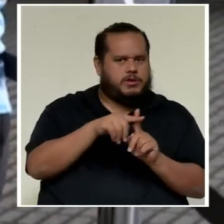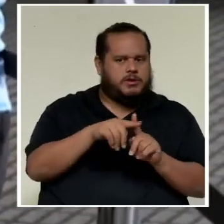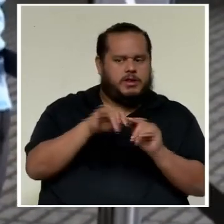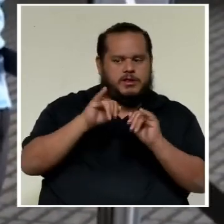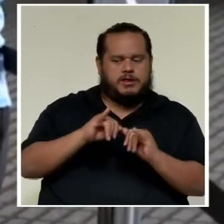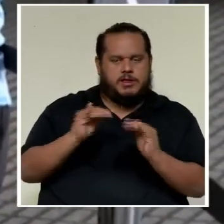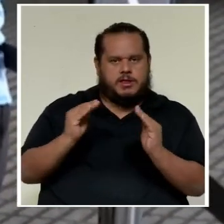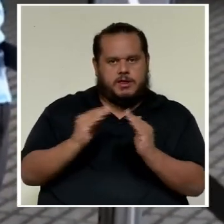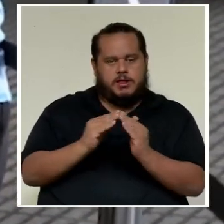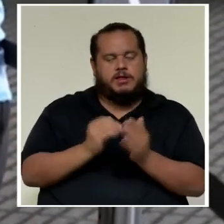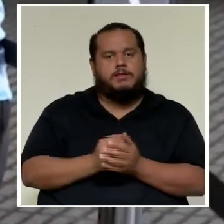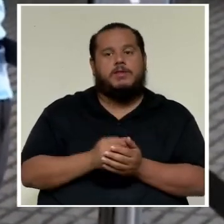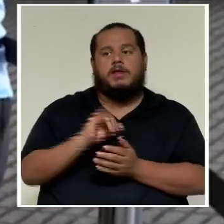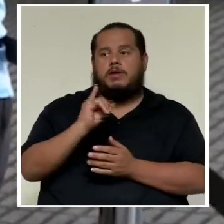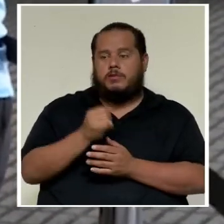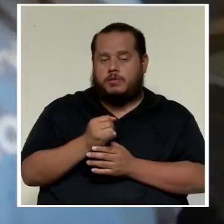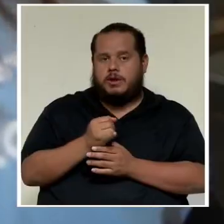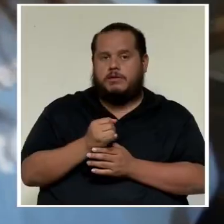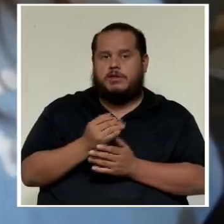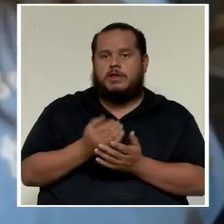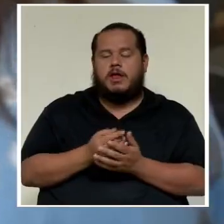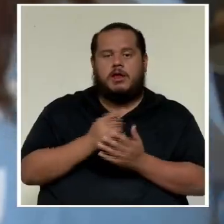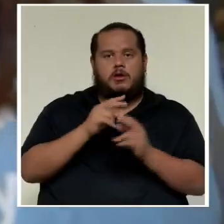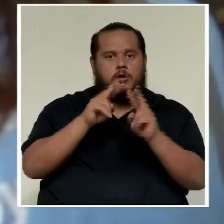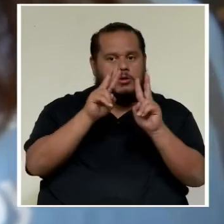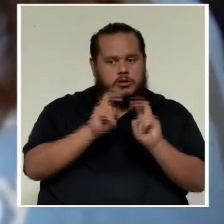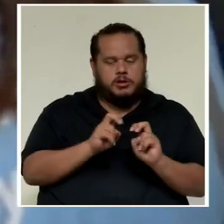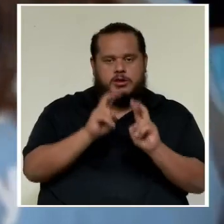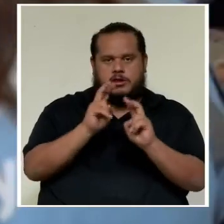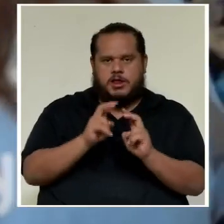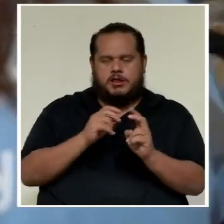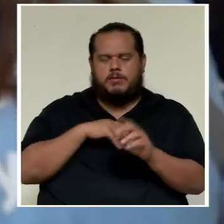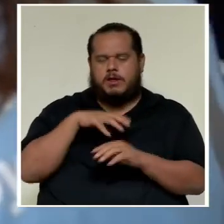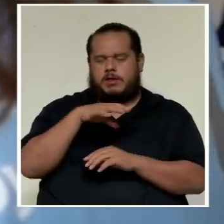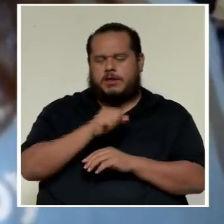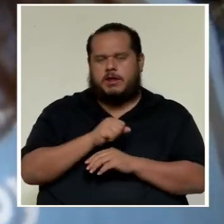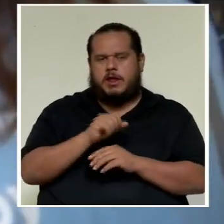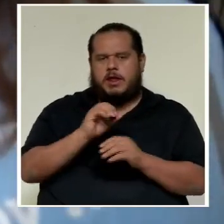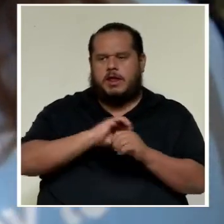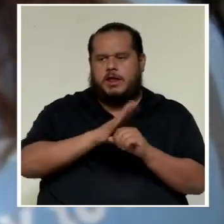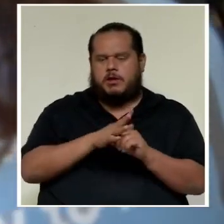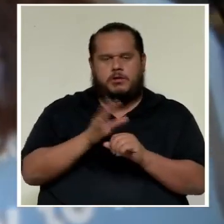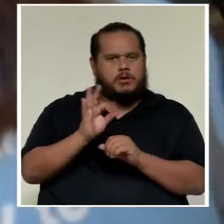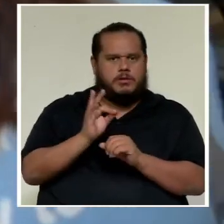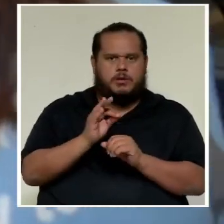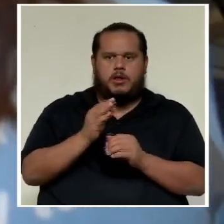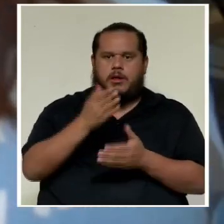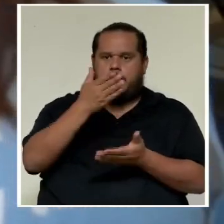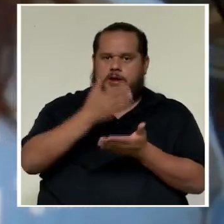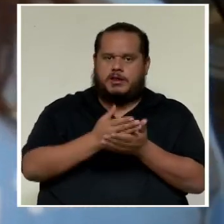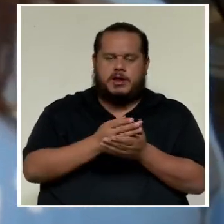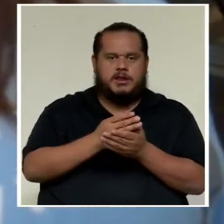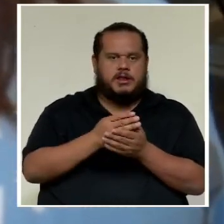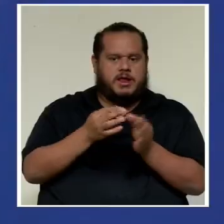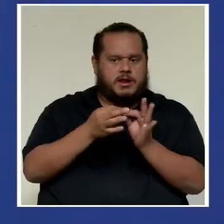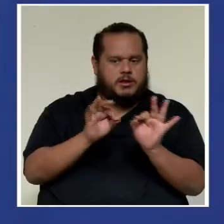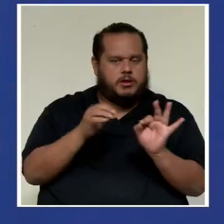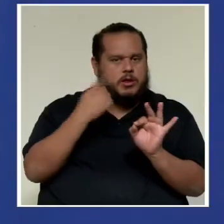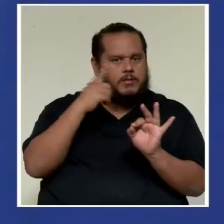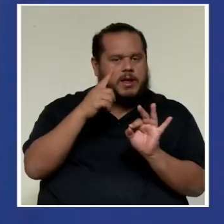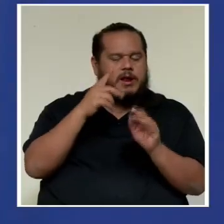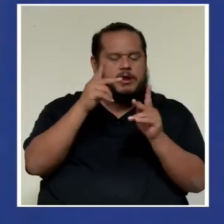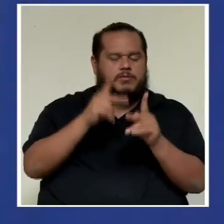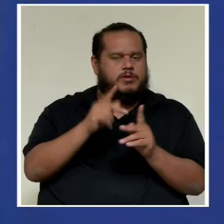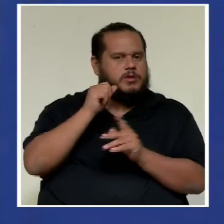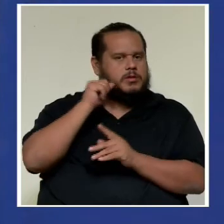casa. El jueves, los test para detectar el coronavirus dejarán de ser gratuitos, salvo para las personas mayores